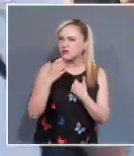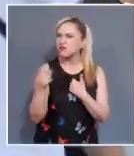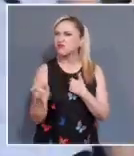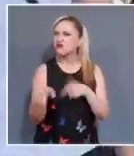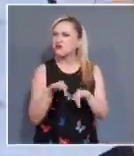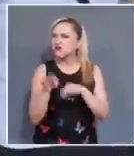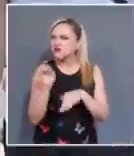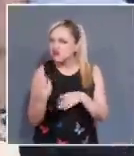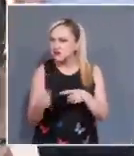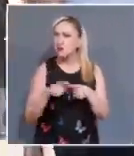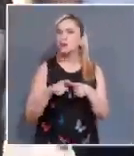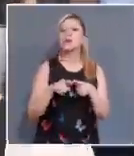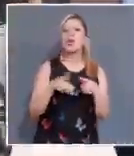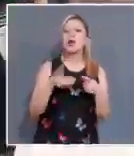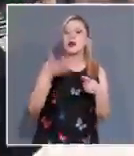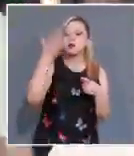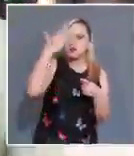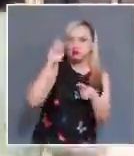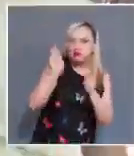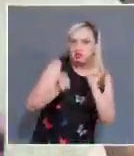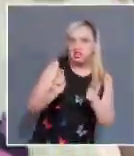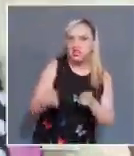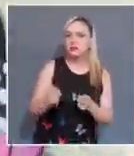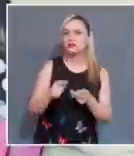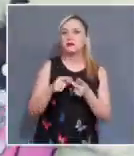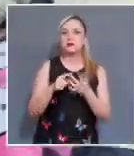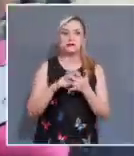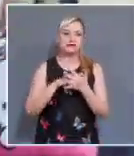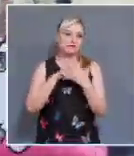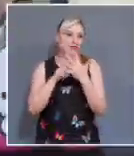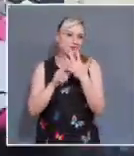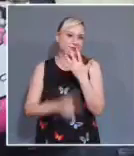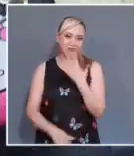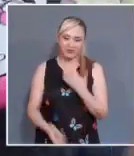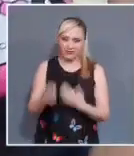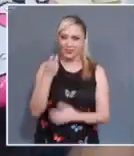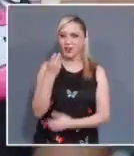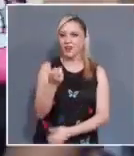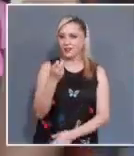tienen? Para el canal del Poder Judicial de la Federación, Juan Carlos González.